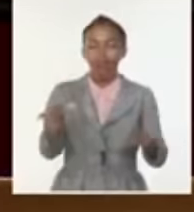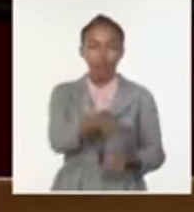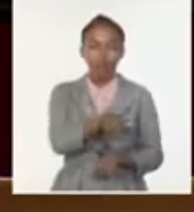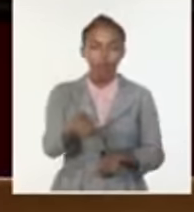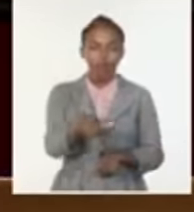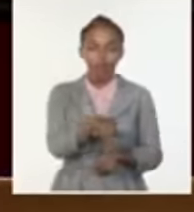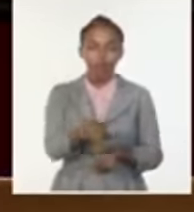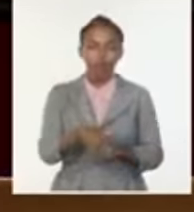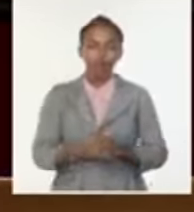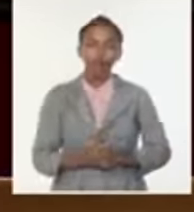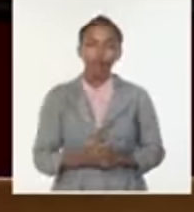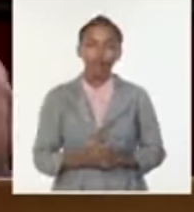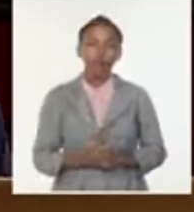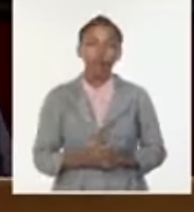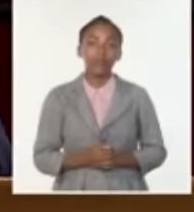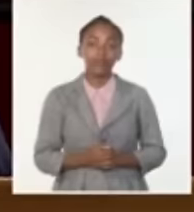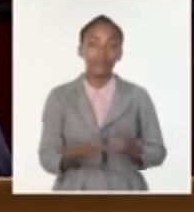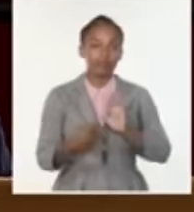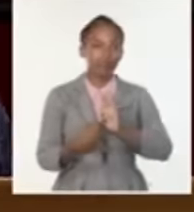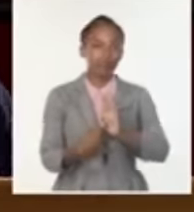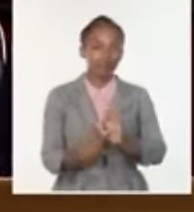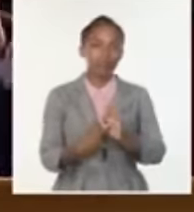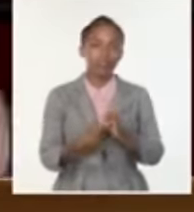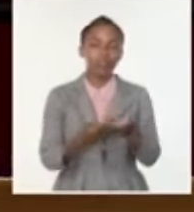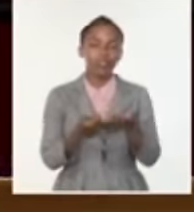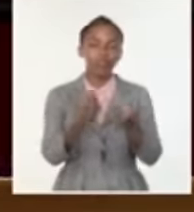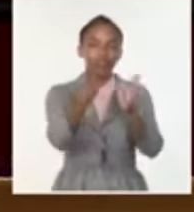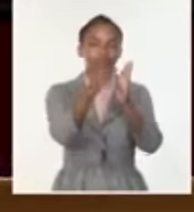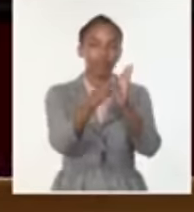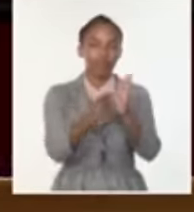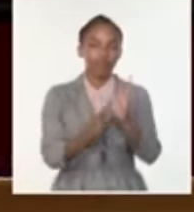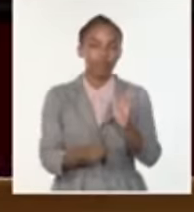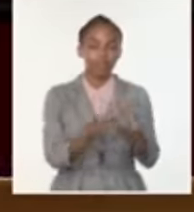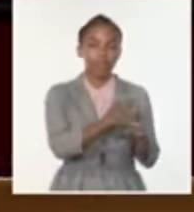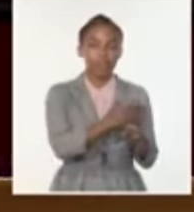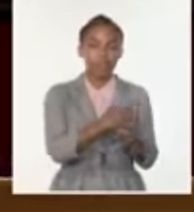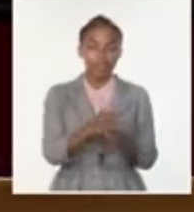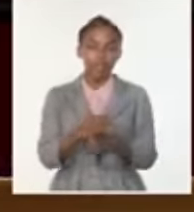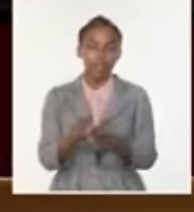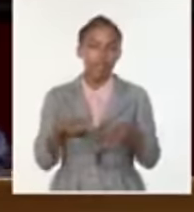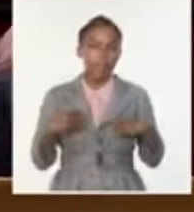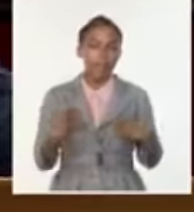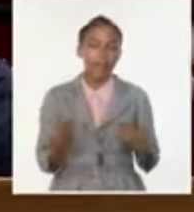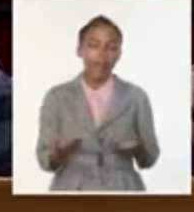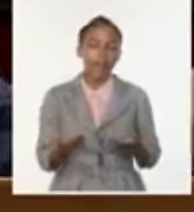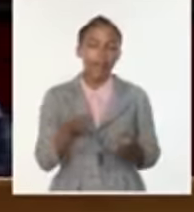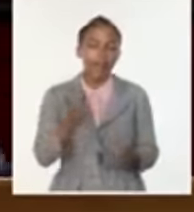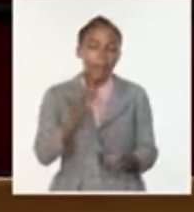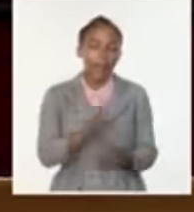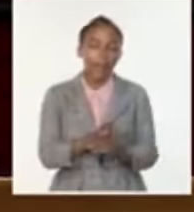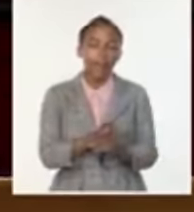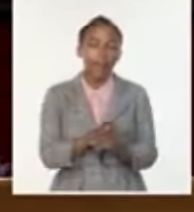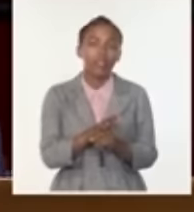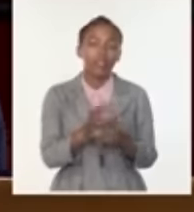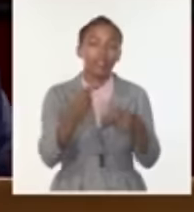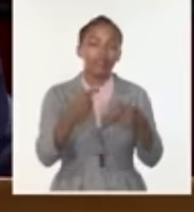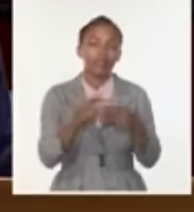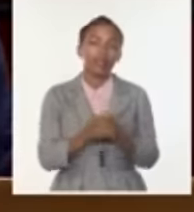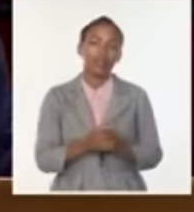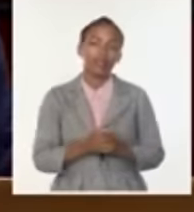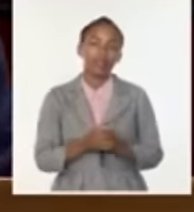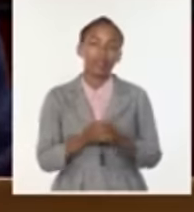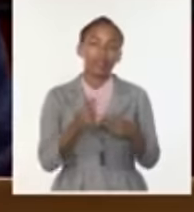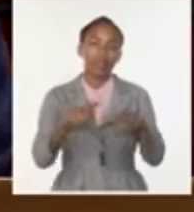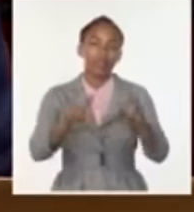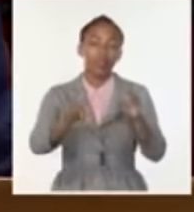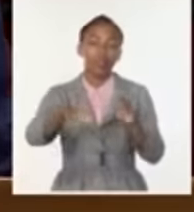trabajando y eso, y se establecen determinadas normas a partir, es decir, en correspondencia con lo que va a salir en la ley